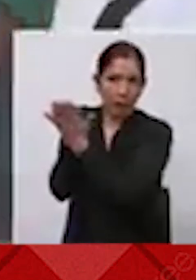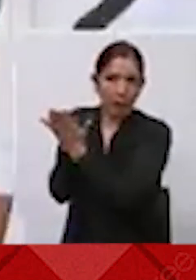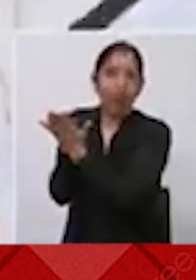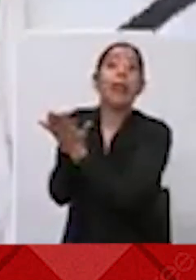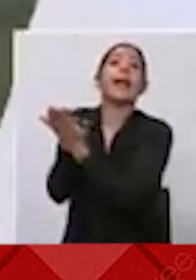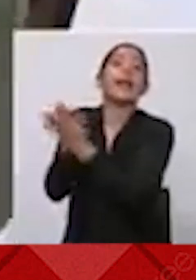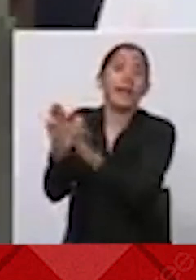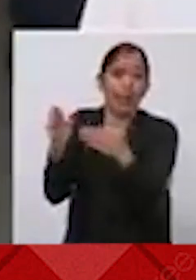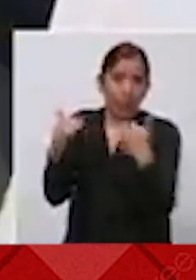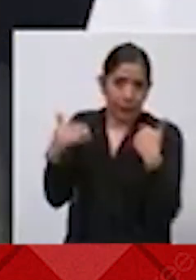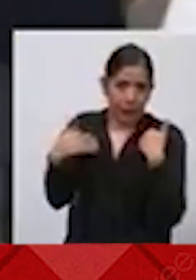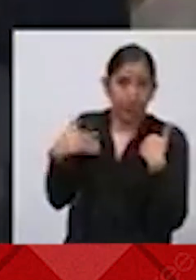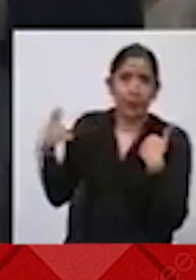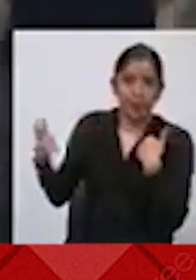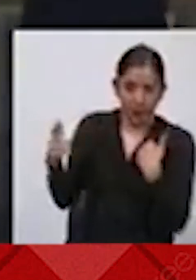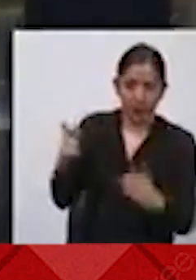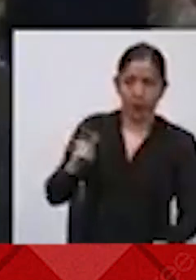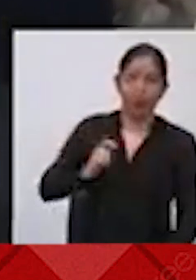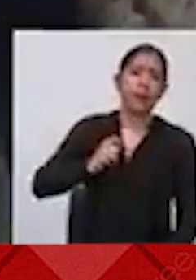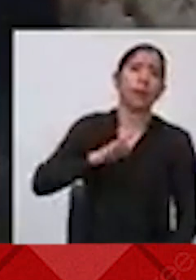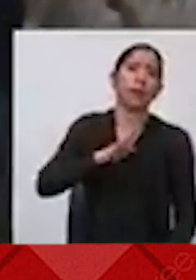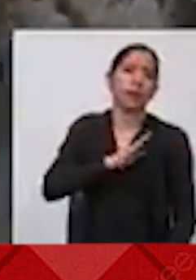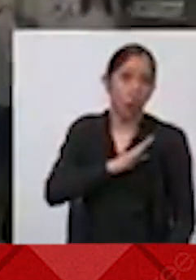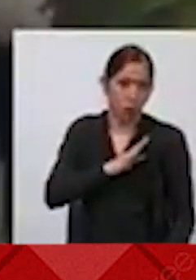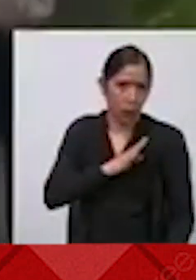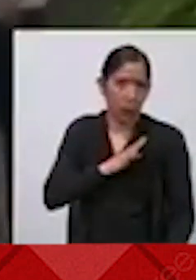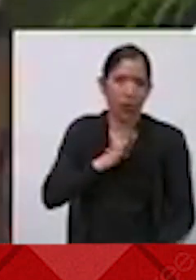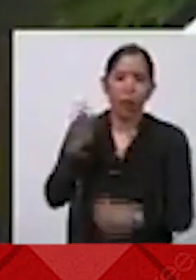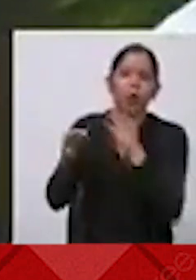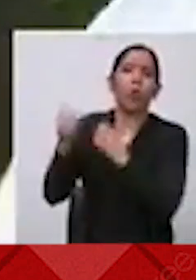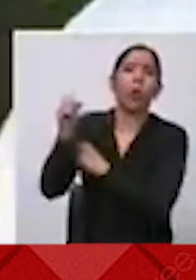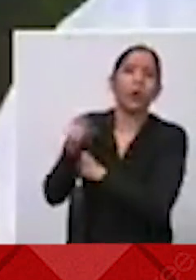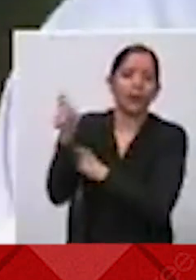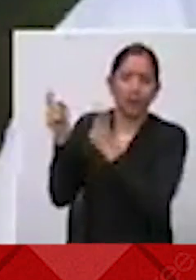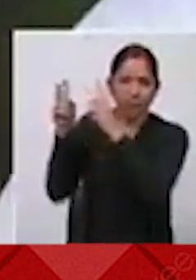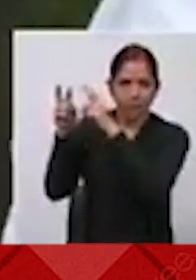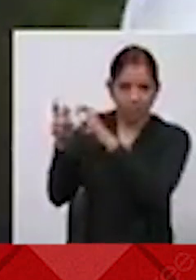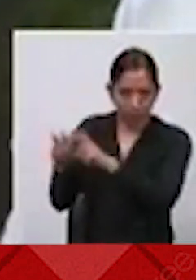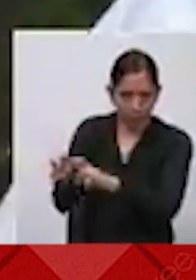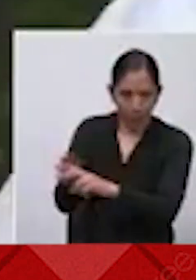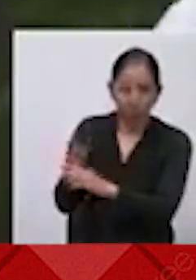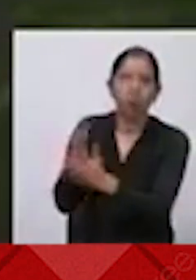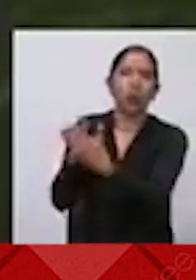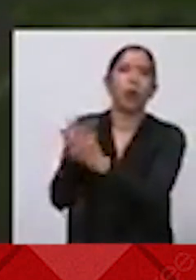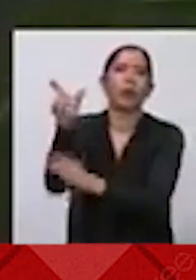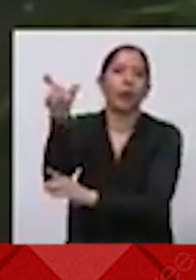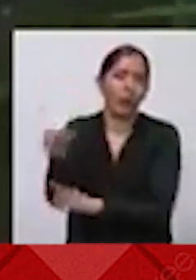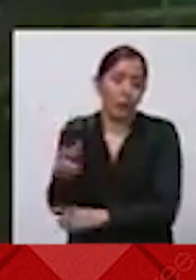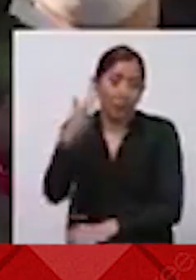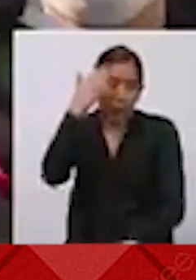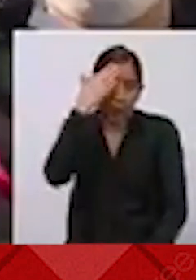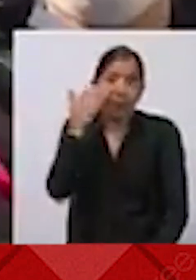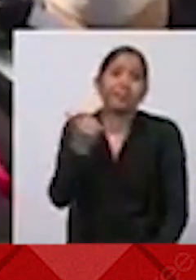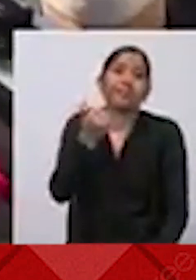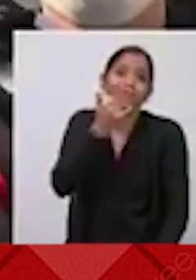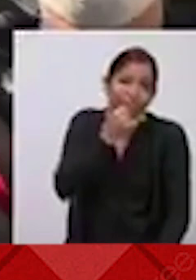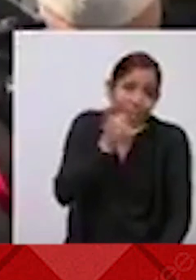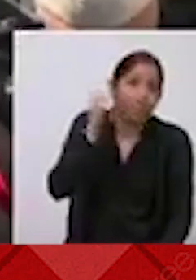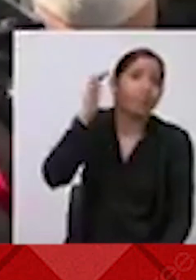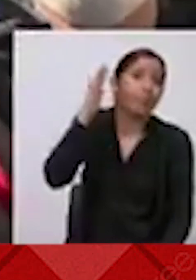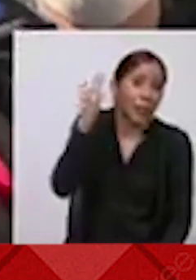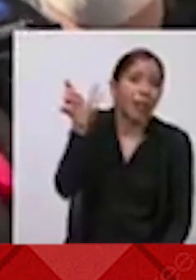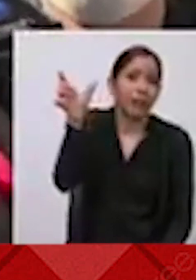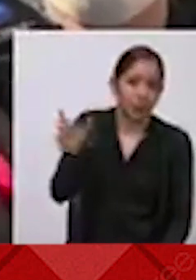que en primer momento se están aperturando como mecanismo de investigación en contra de la conducta presuntamente irregular del